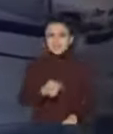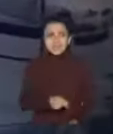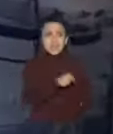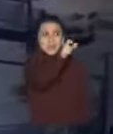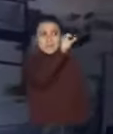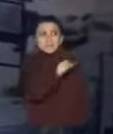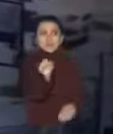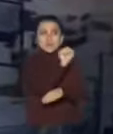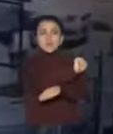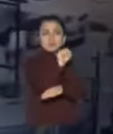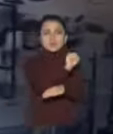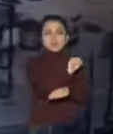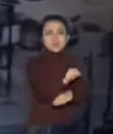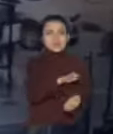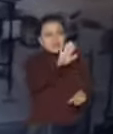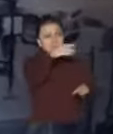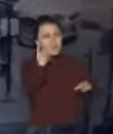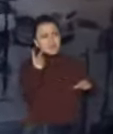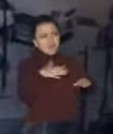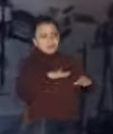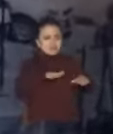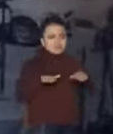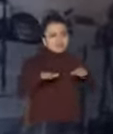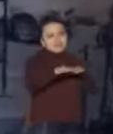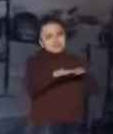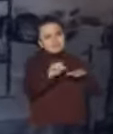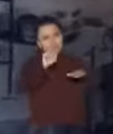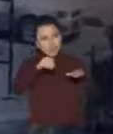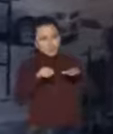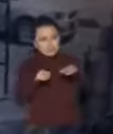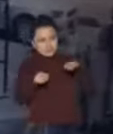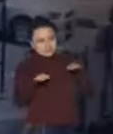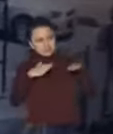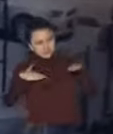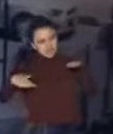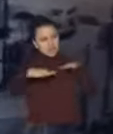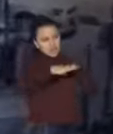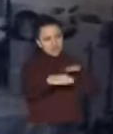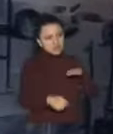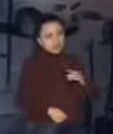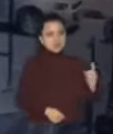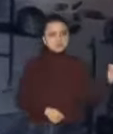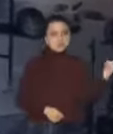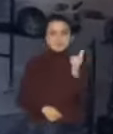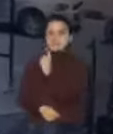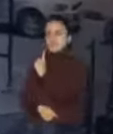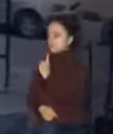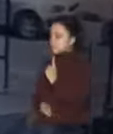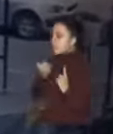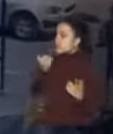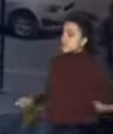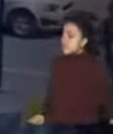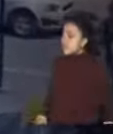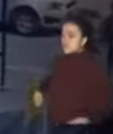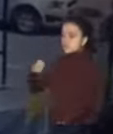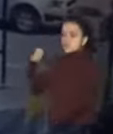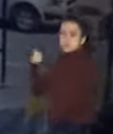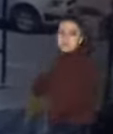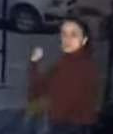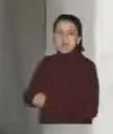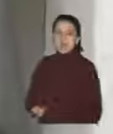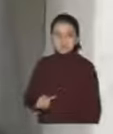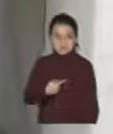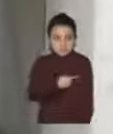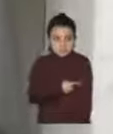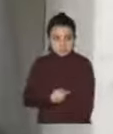pues obstruía el ingreso a su parqueadero. Vino ya súper alterado, de una vez que está pasando, me golpeó en el brazo,